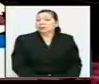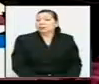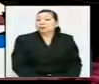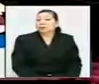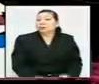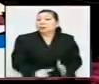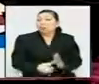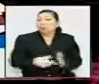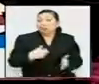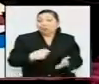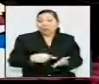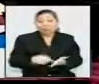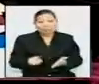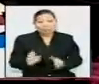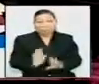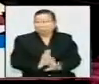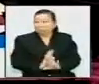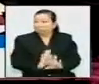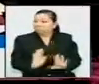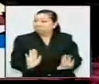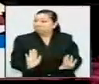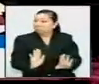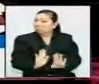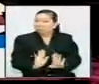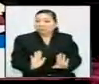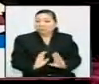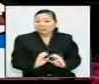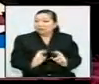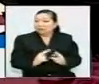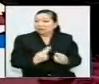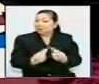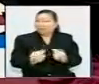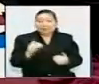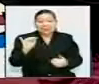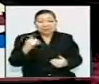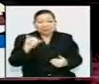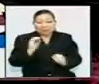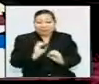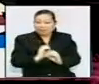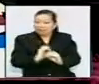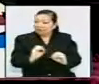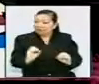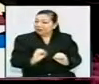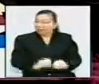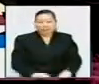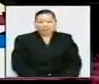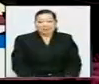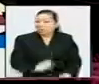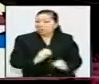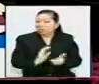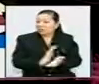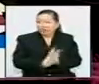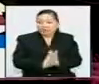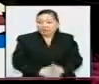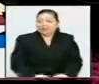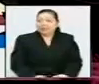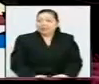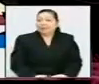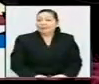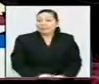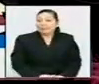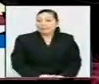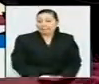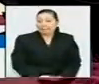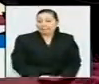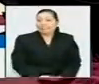Después de mi salida de la Contraloría ya no he tenido ningún tipo de relación, llamadas, ningún tipo de comunicación con nadie.